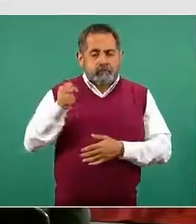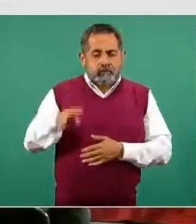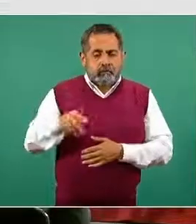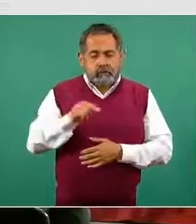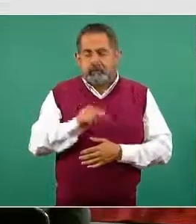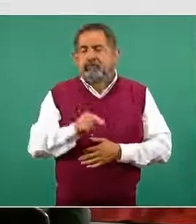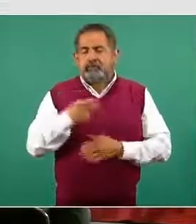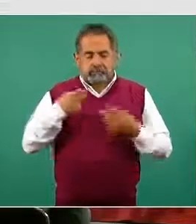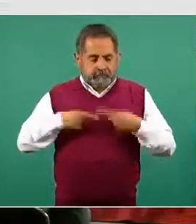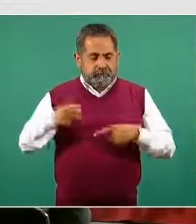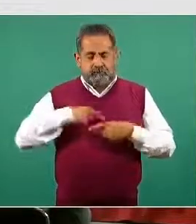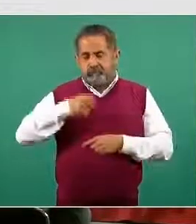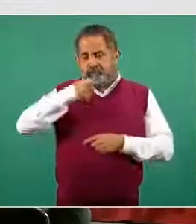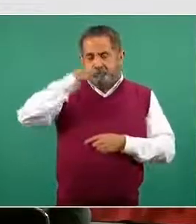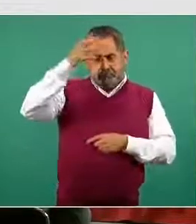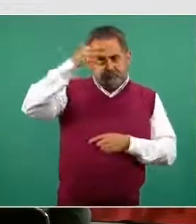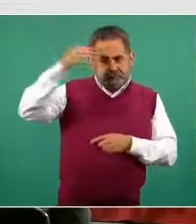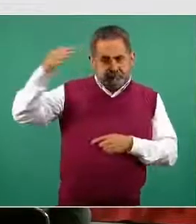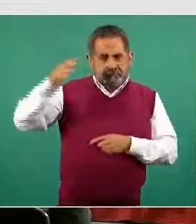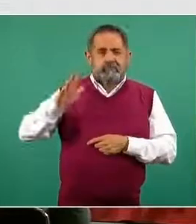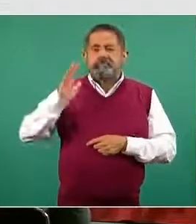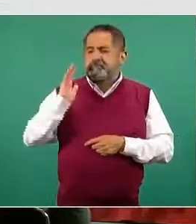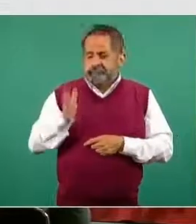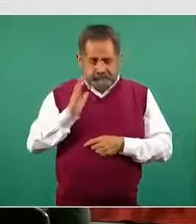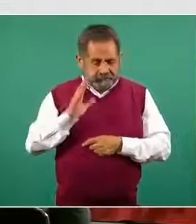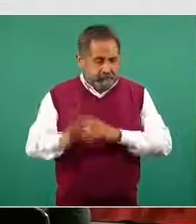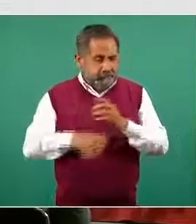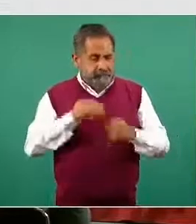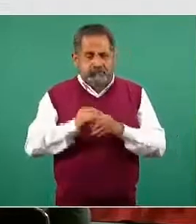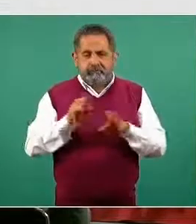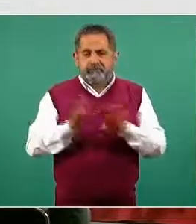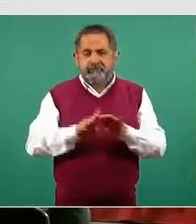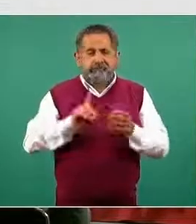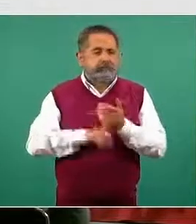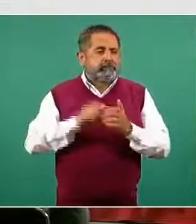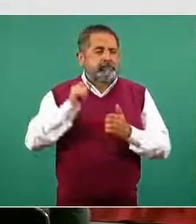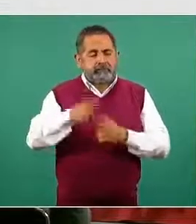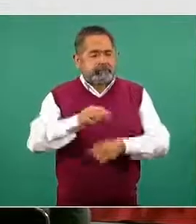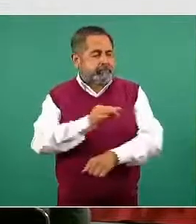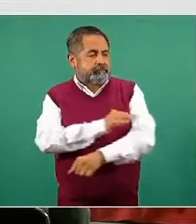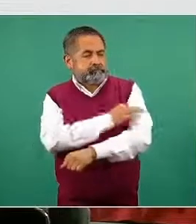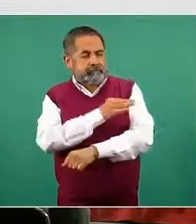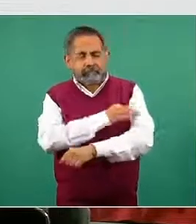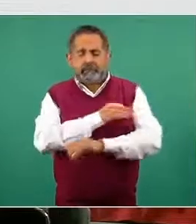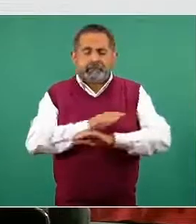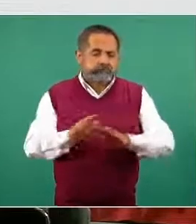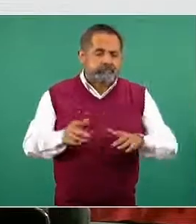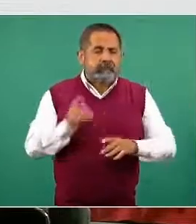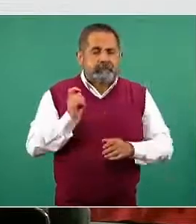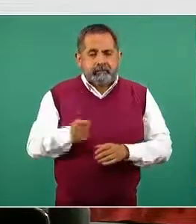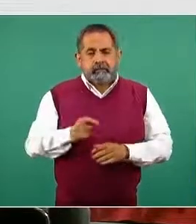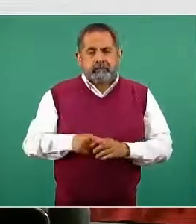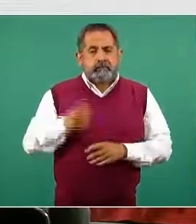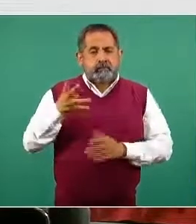10.641.069 personas adultas mayores han recibido al menos una vacuna, de los cuales